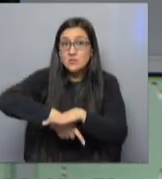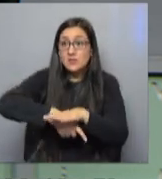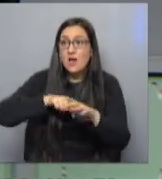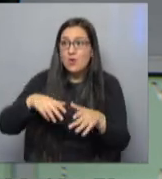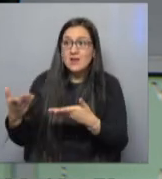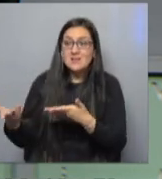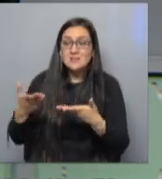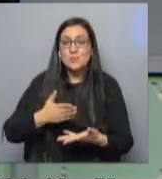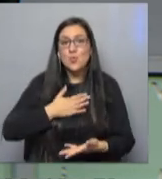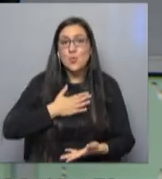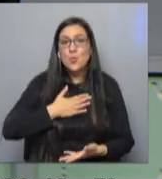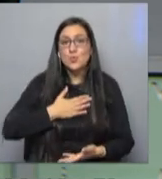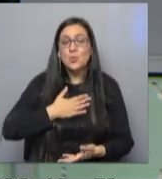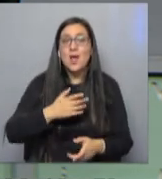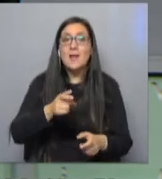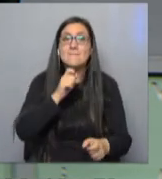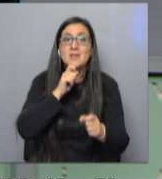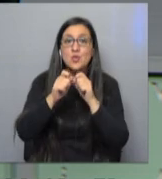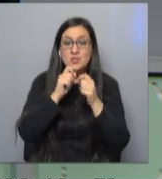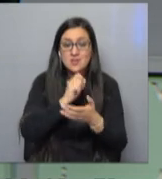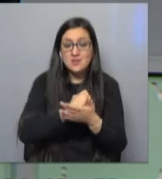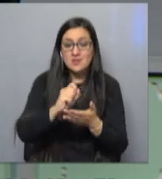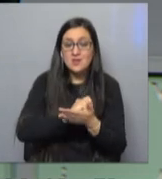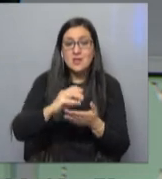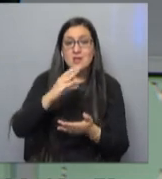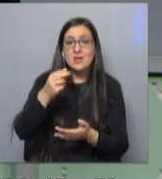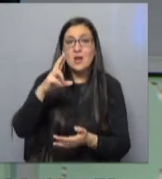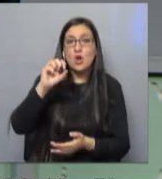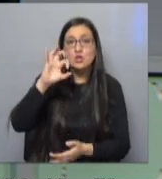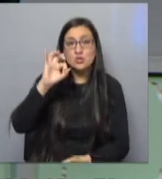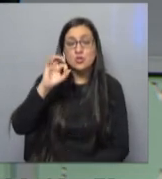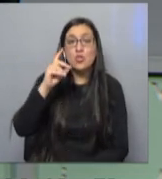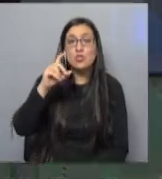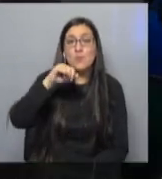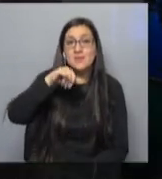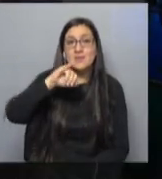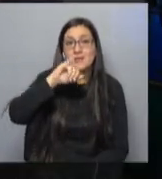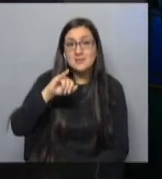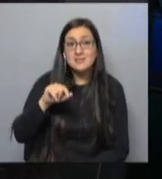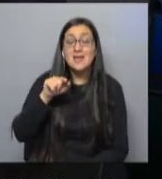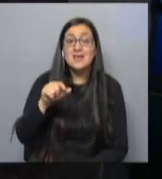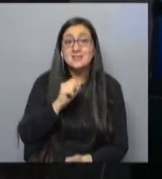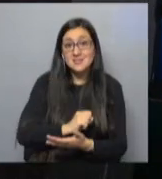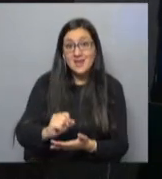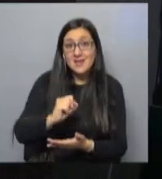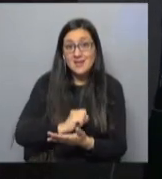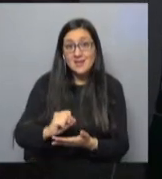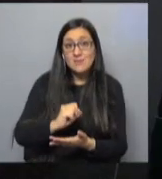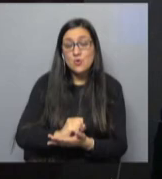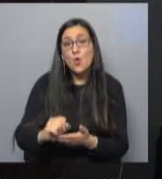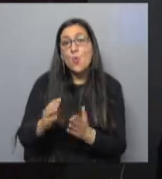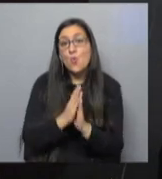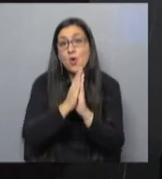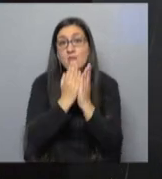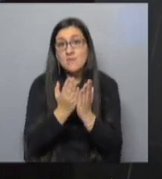recibiendo con muchísimo gusto al periodista y escritor carlos maría domínguez con quien ella escribió además un